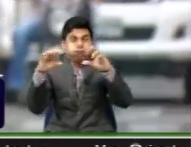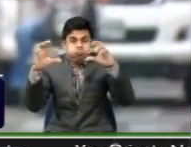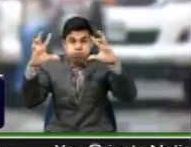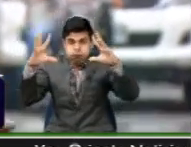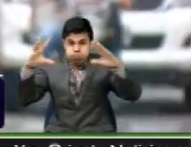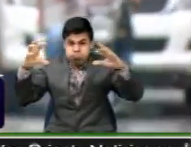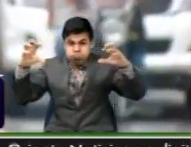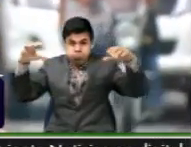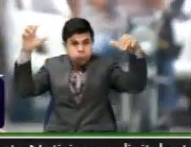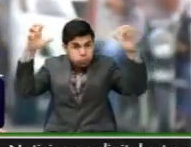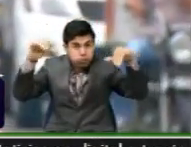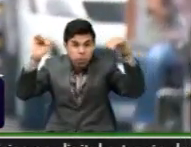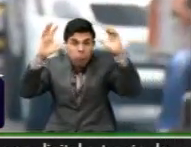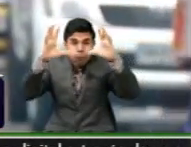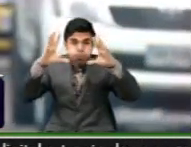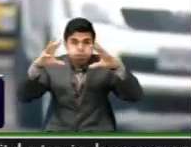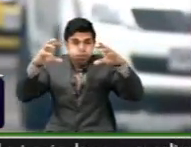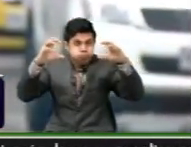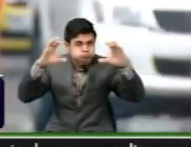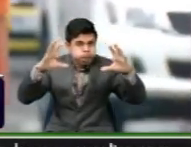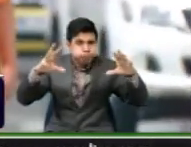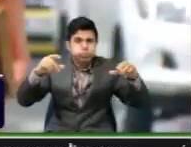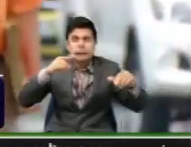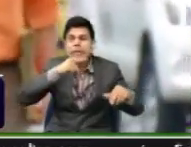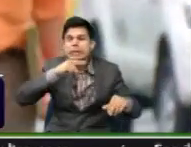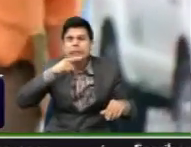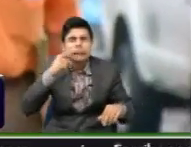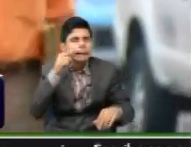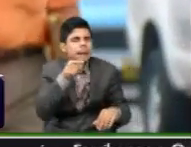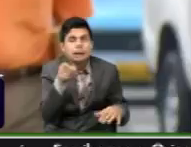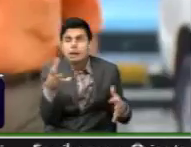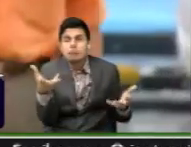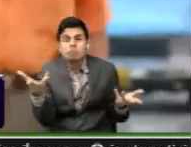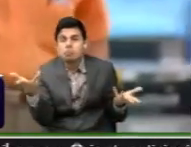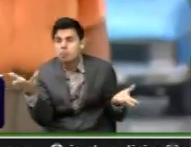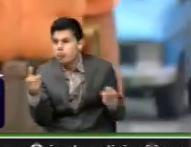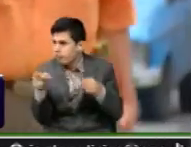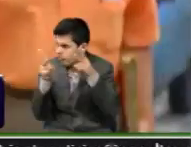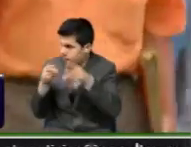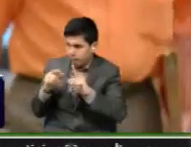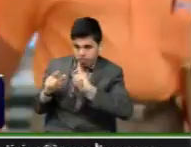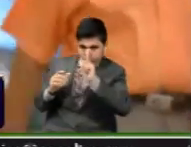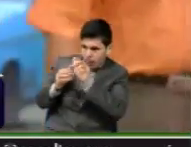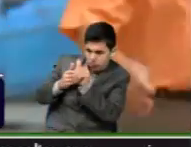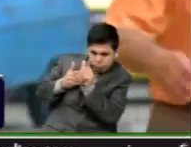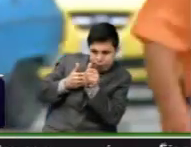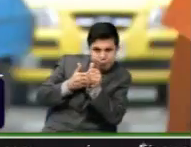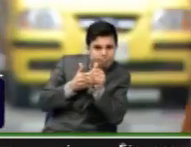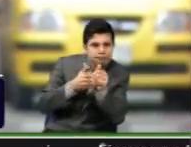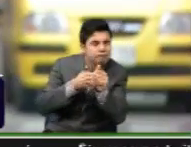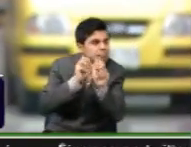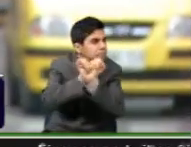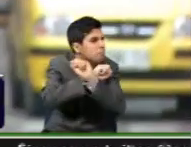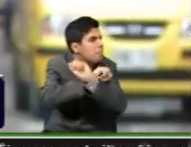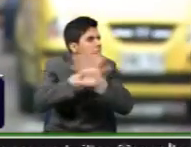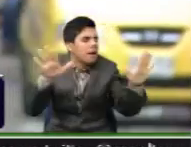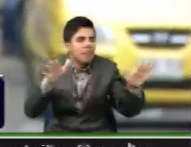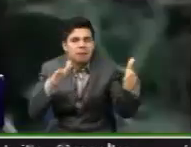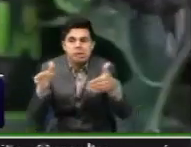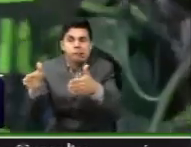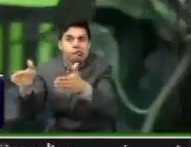se generó y se vio y hubo mucha niebla en el sector, razón por la que se obstaculizó la visibilidad y finalmente perdieron su